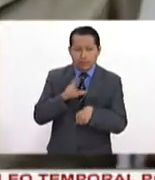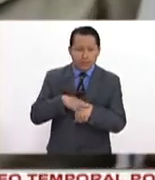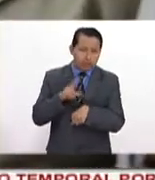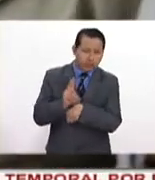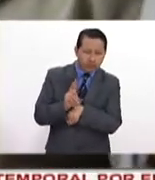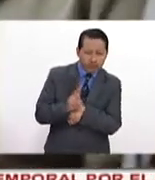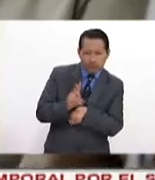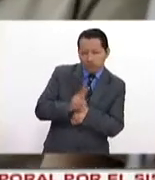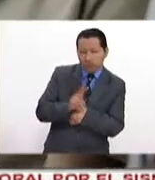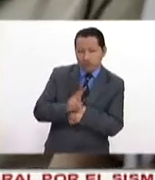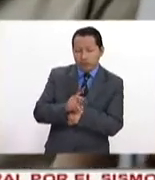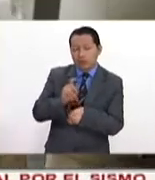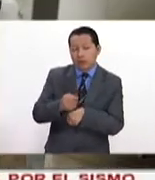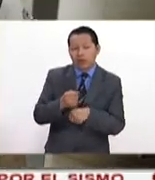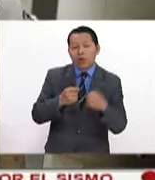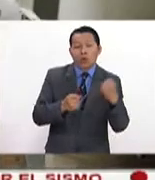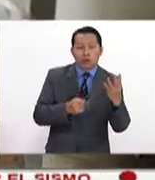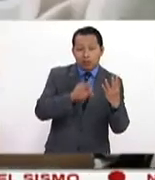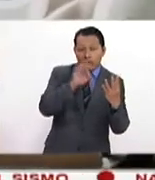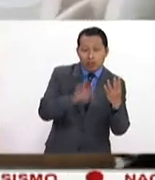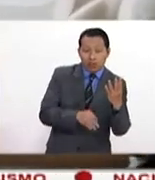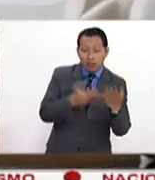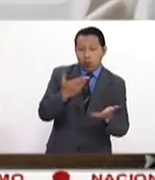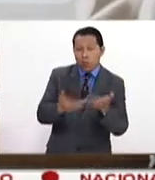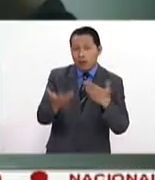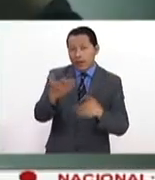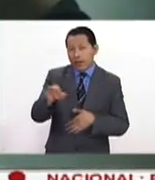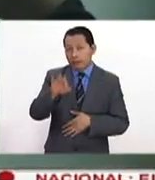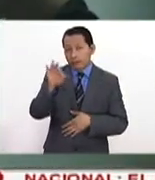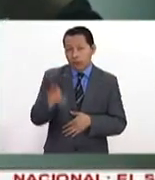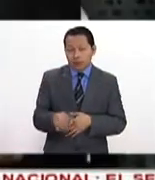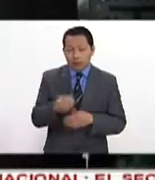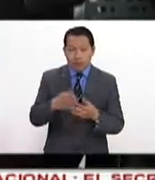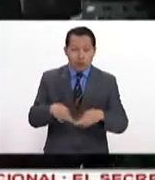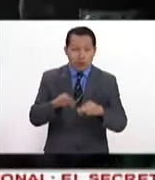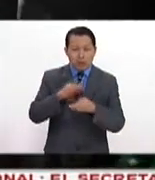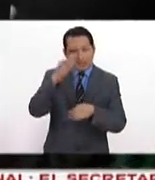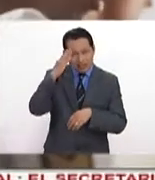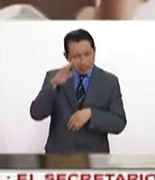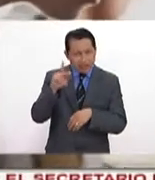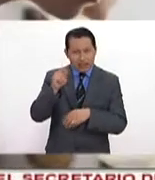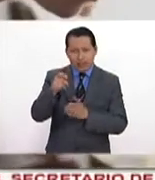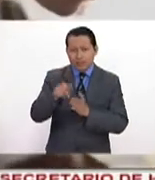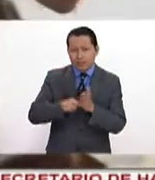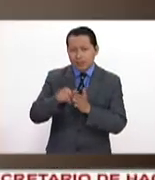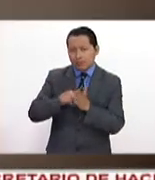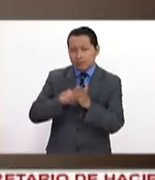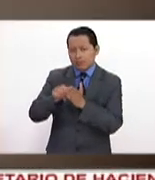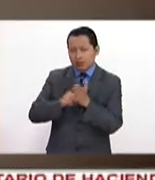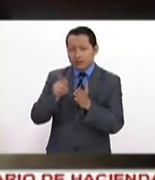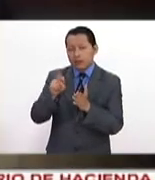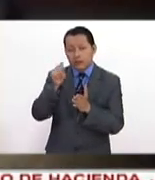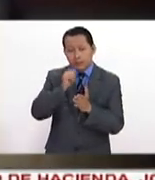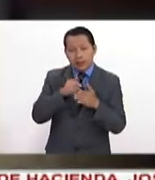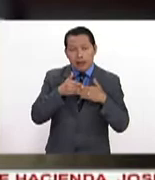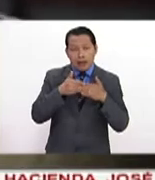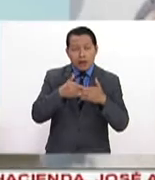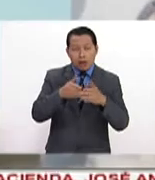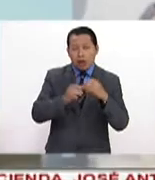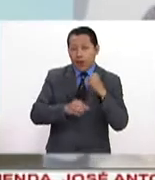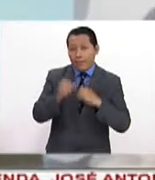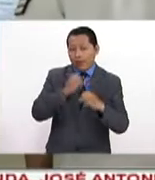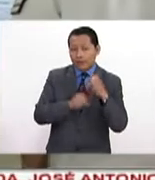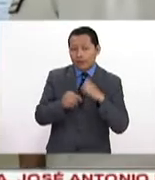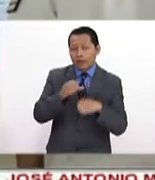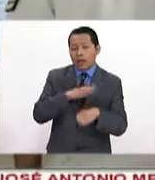inspecciones a embarcaciones pasó del 4 al 10%, un número importante a sabiendas de que cada mes el comercio marítimo cruza por aguas mexicanas